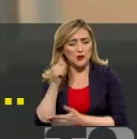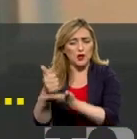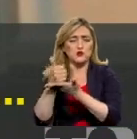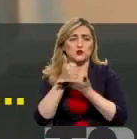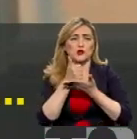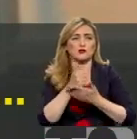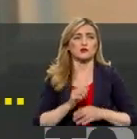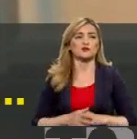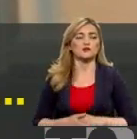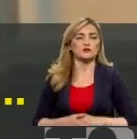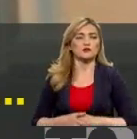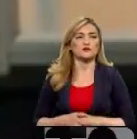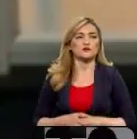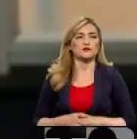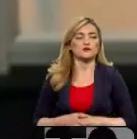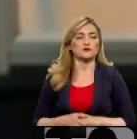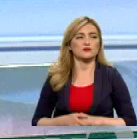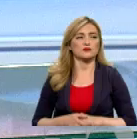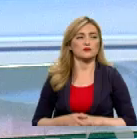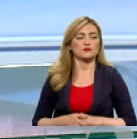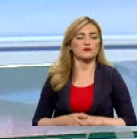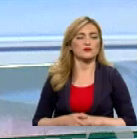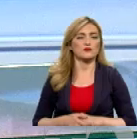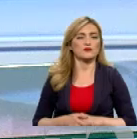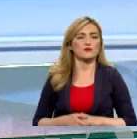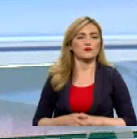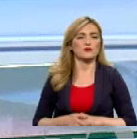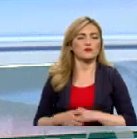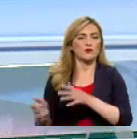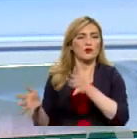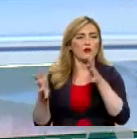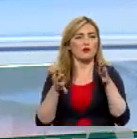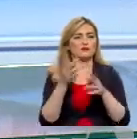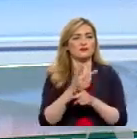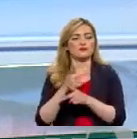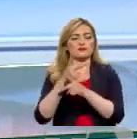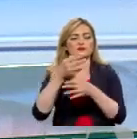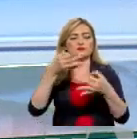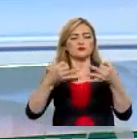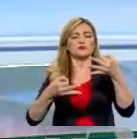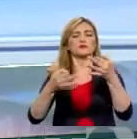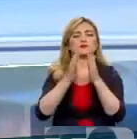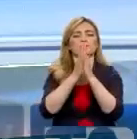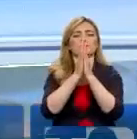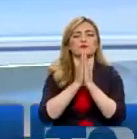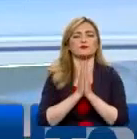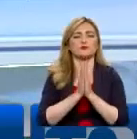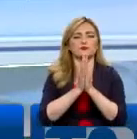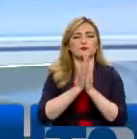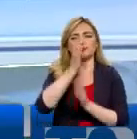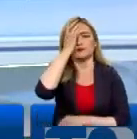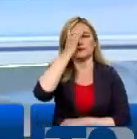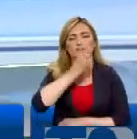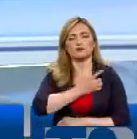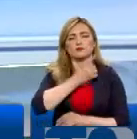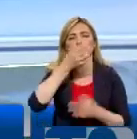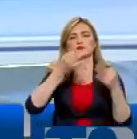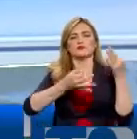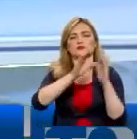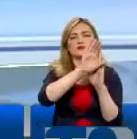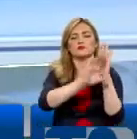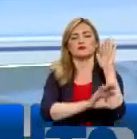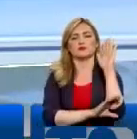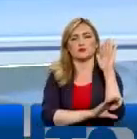Dayana Monroy, 24 horas. En otro tema, el Consejo de la Judicatura pide ampliación del fallo constitucional que permite